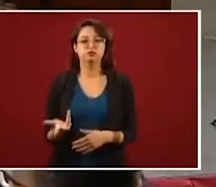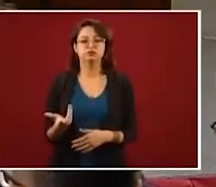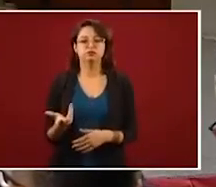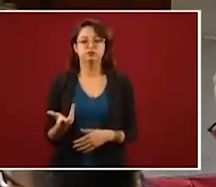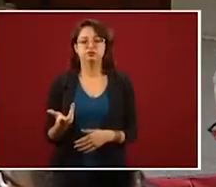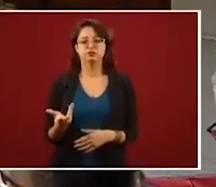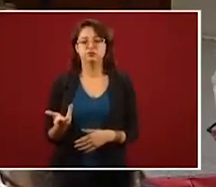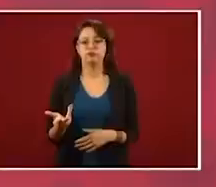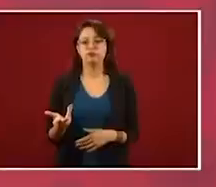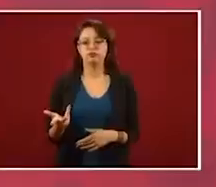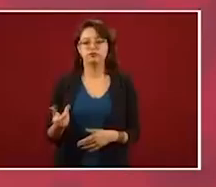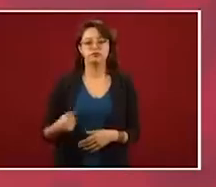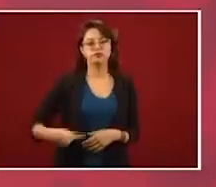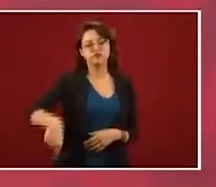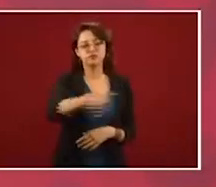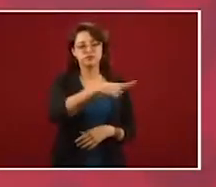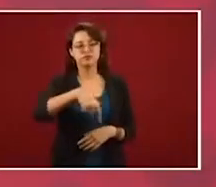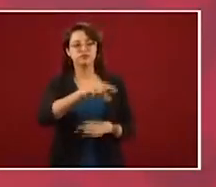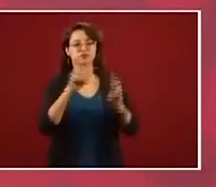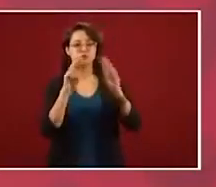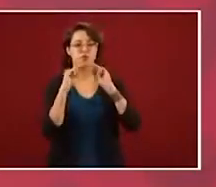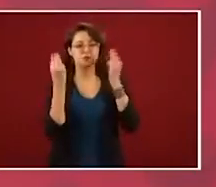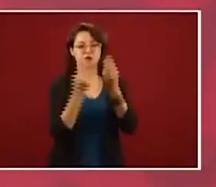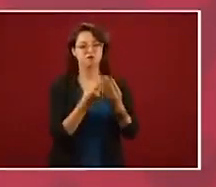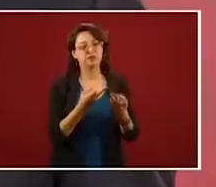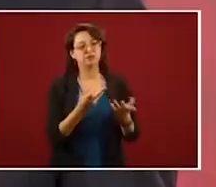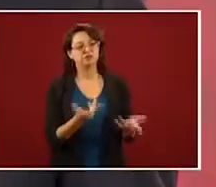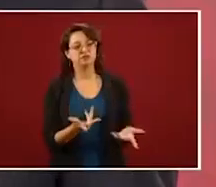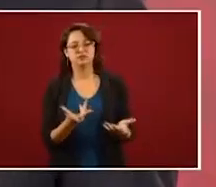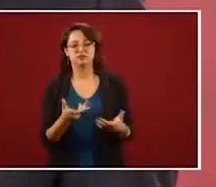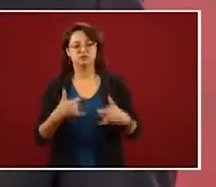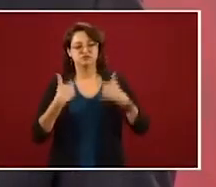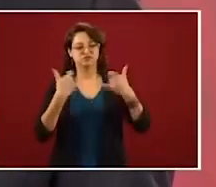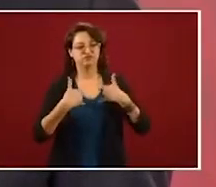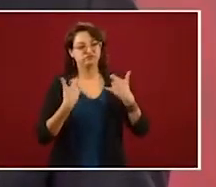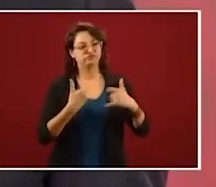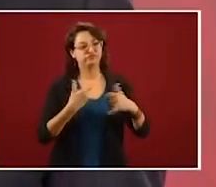les quitemos a los jóvenes,